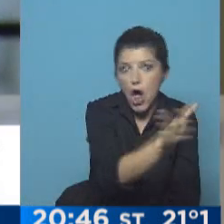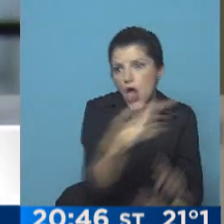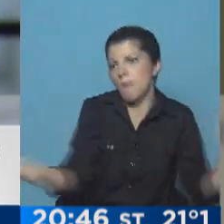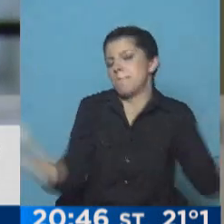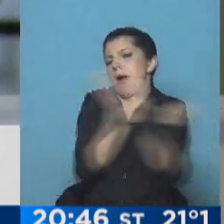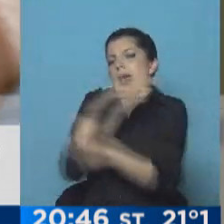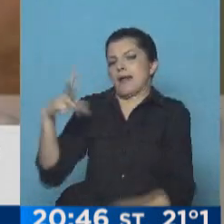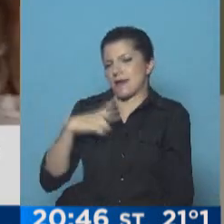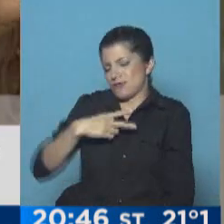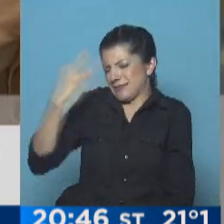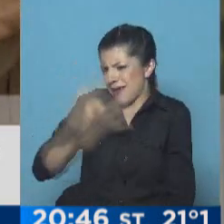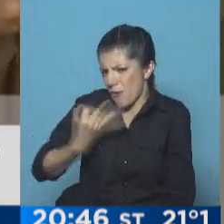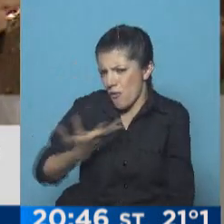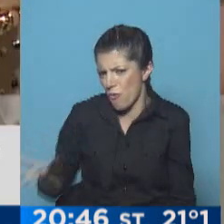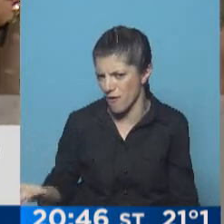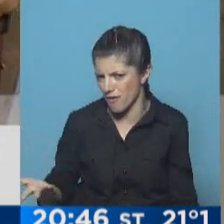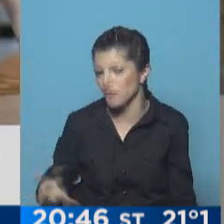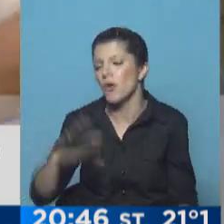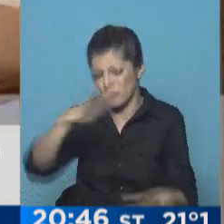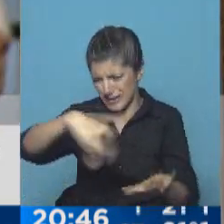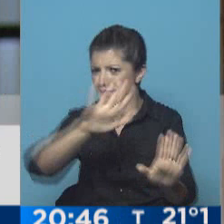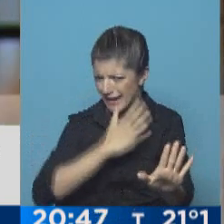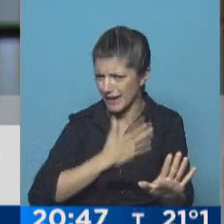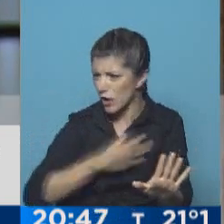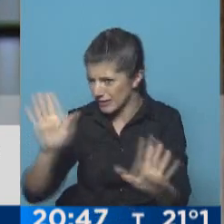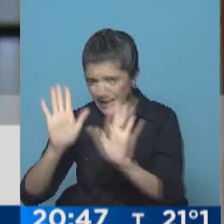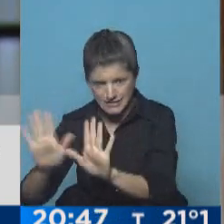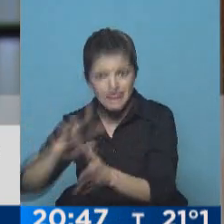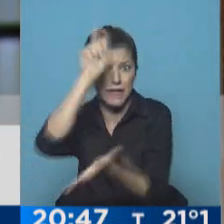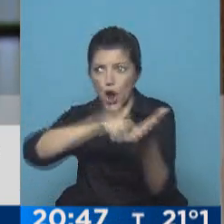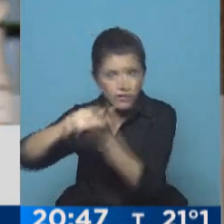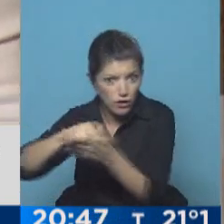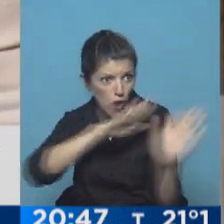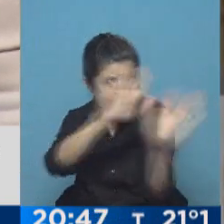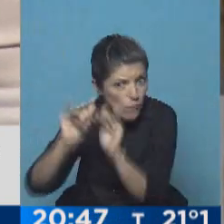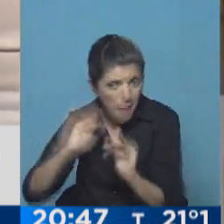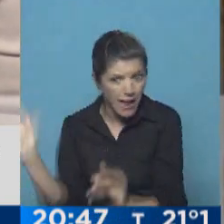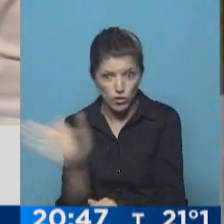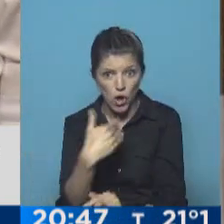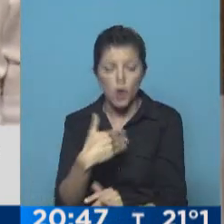la Argentina de eso tengan la certeza más